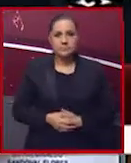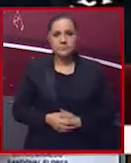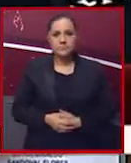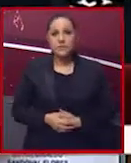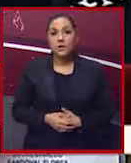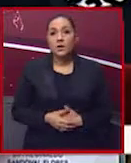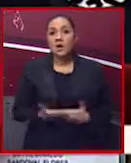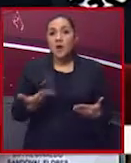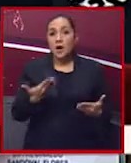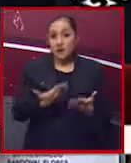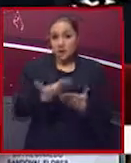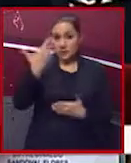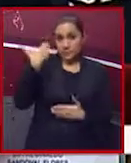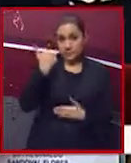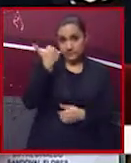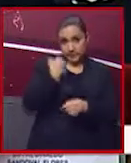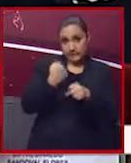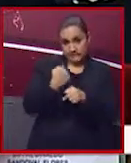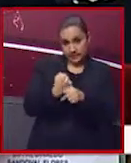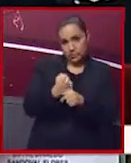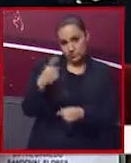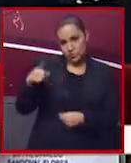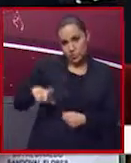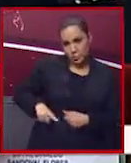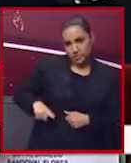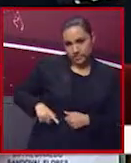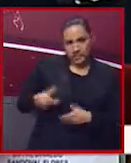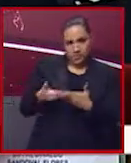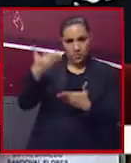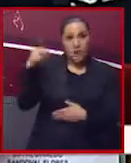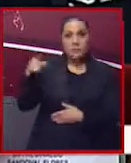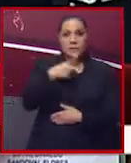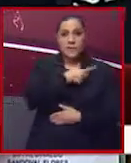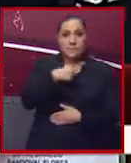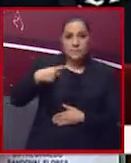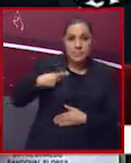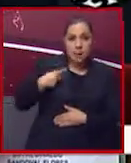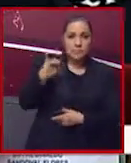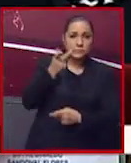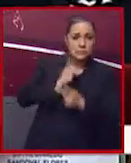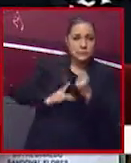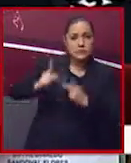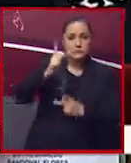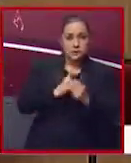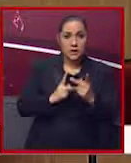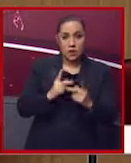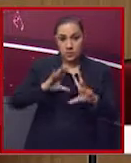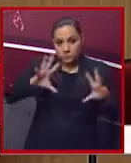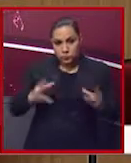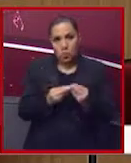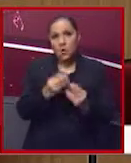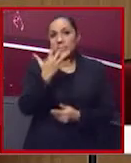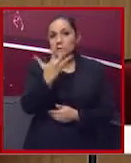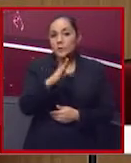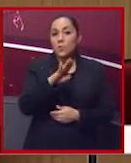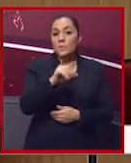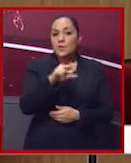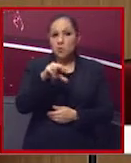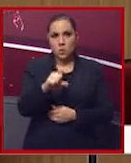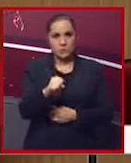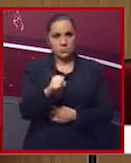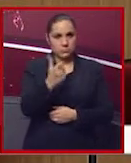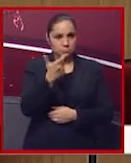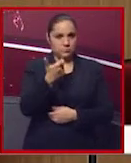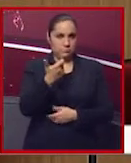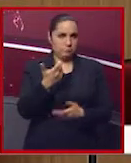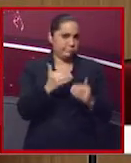pasado, subió la deuda más de 5 billones de pesos. Es verdaderamente ingrato